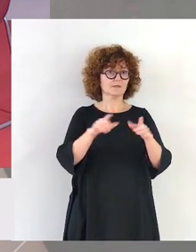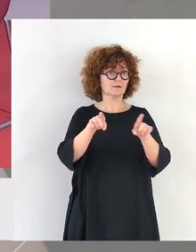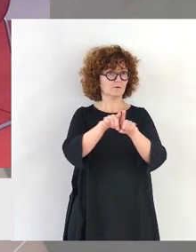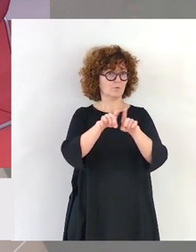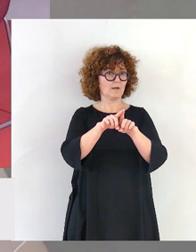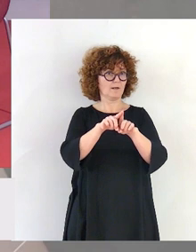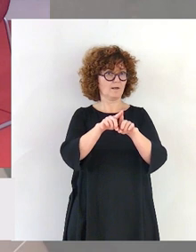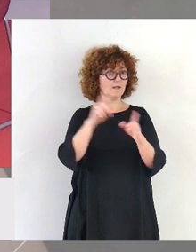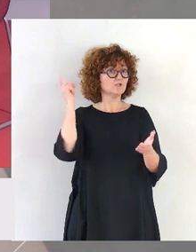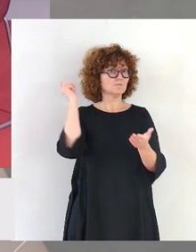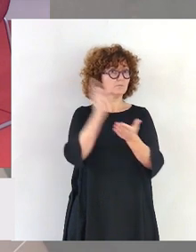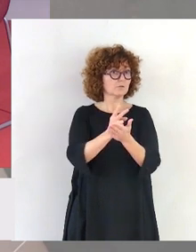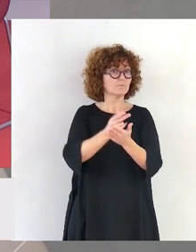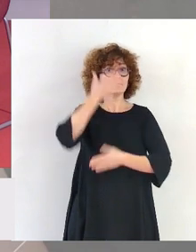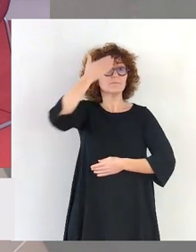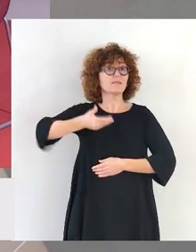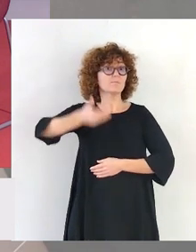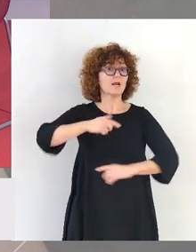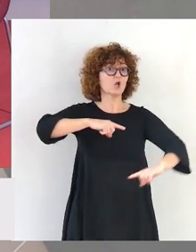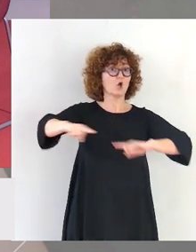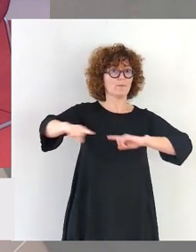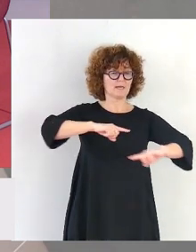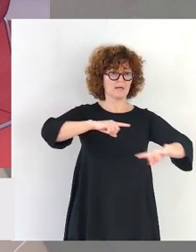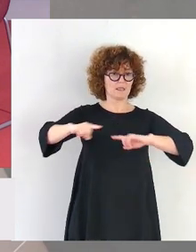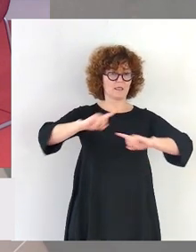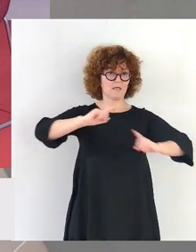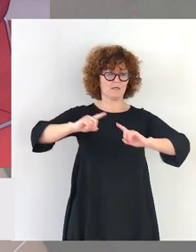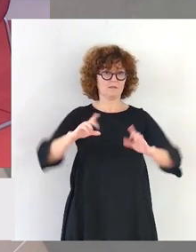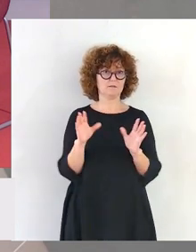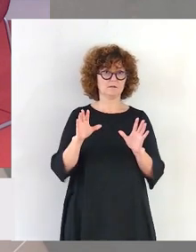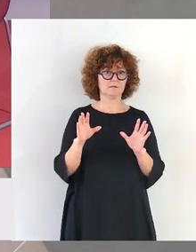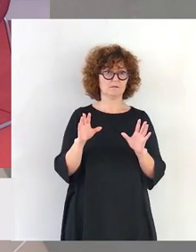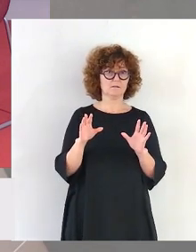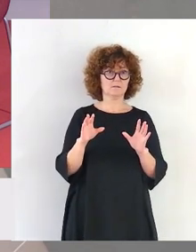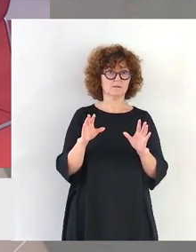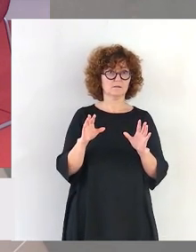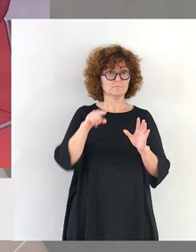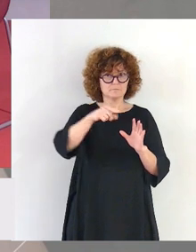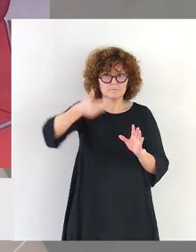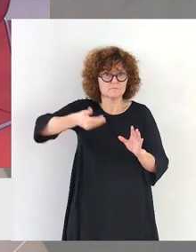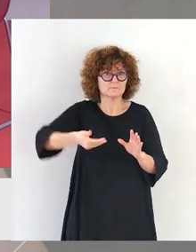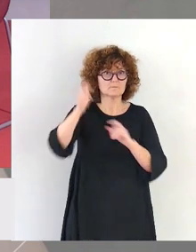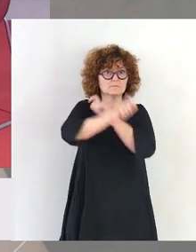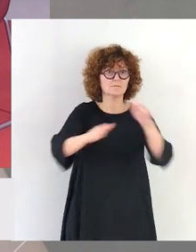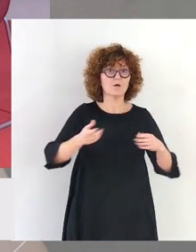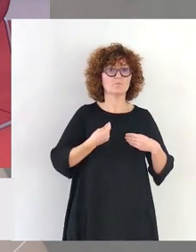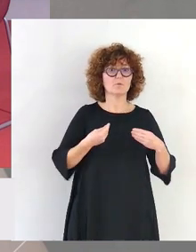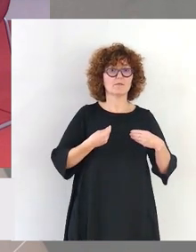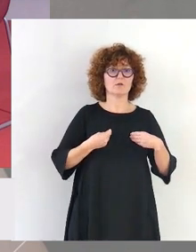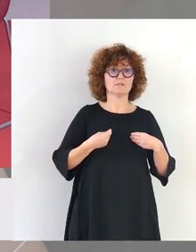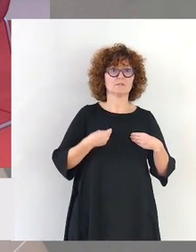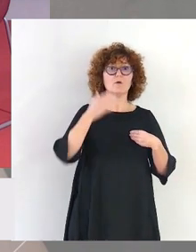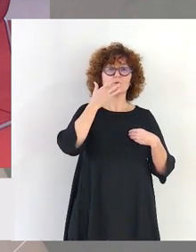el principal desafío es de gobernanza es que tenemos que ser conscientes que en estos momento las poblaciones y lo vemos cuando medimos los